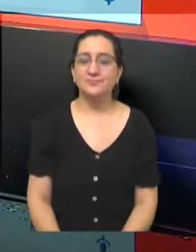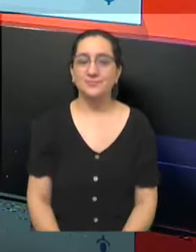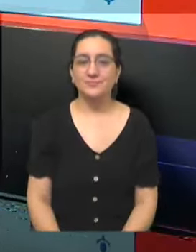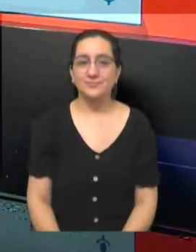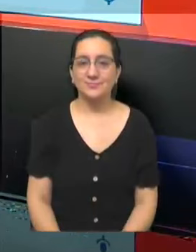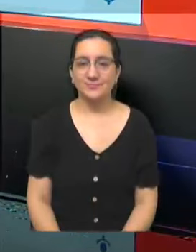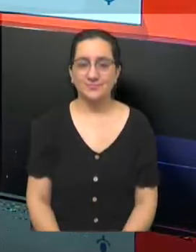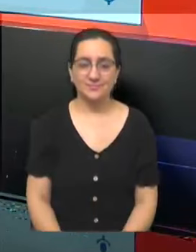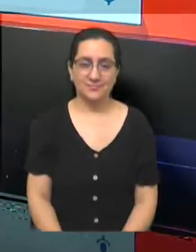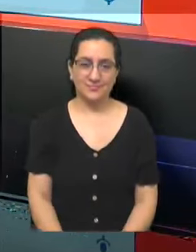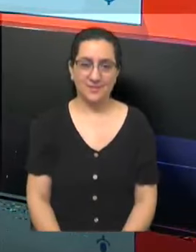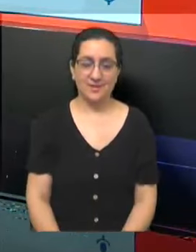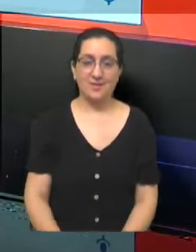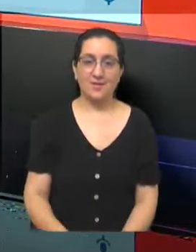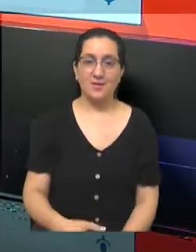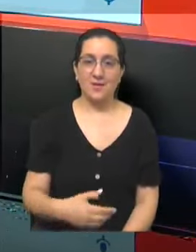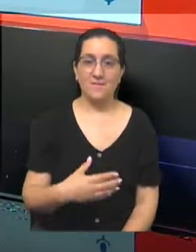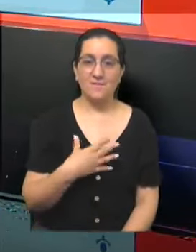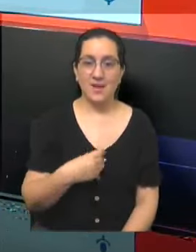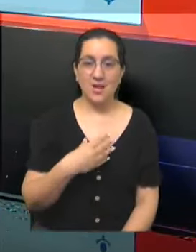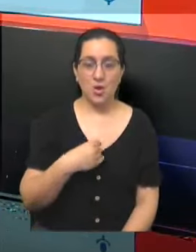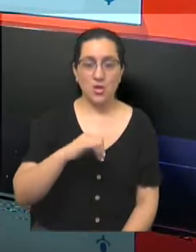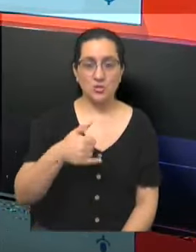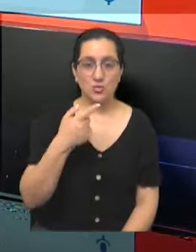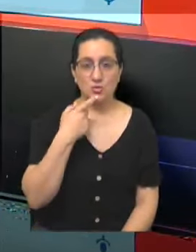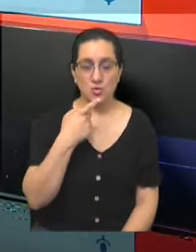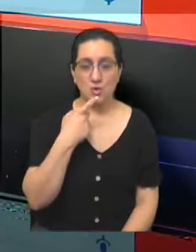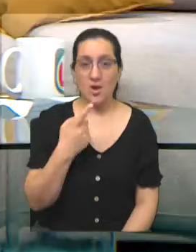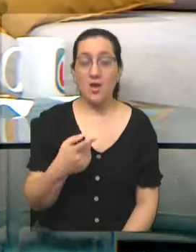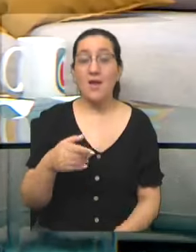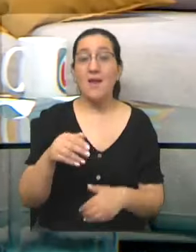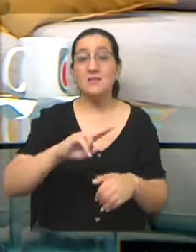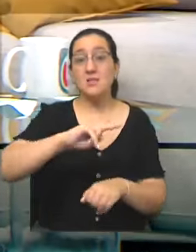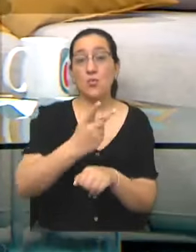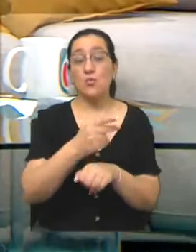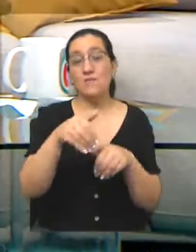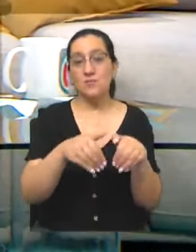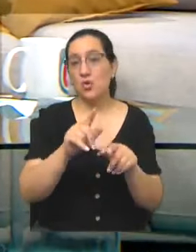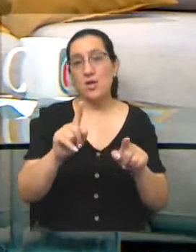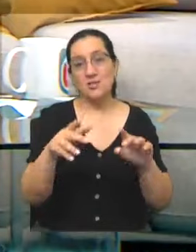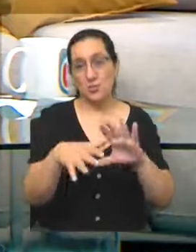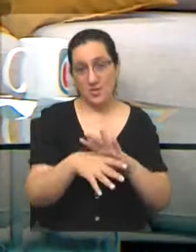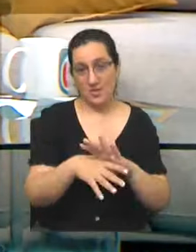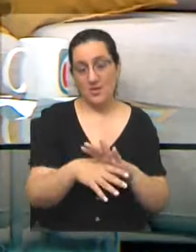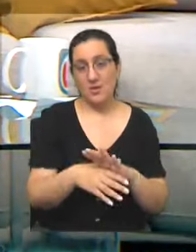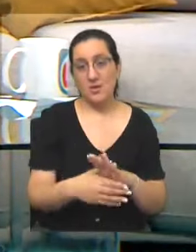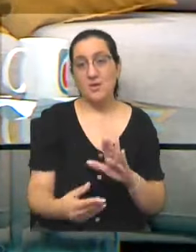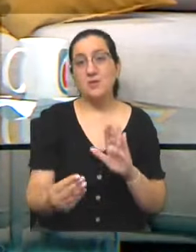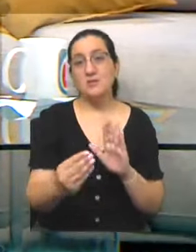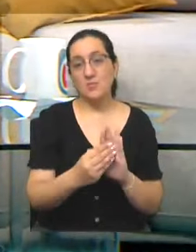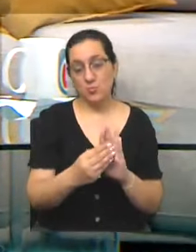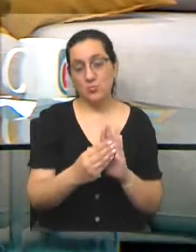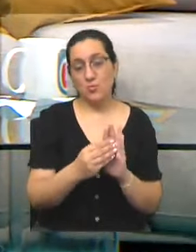envuelto para regalo y corazón blanco, azul y rojo. El balotaje se puso precisamente para eso, no es casualidad. ¿Sí? Lo sabemos todos,